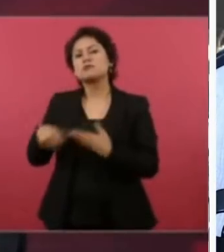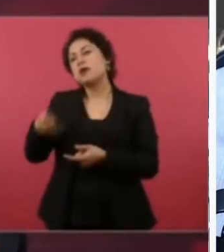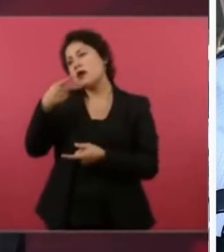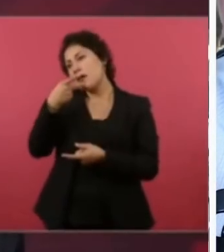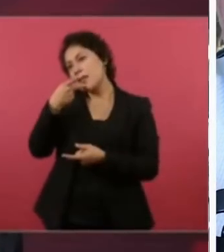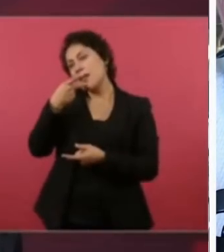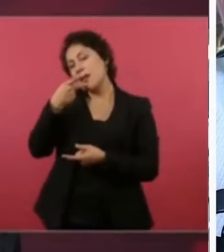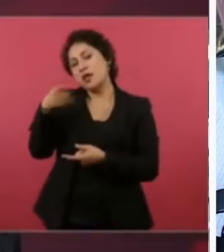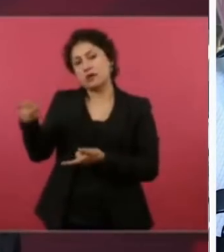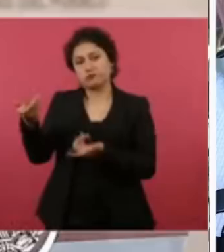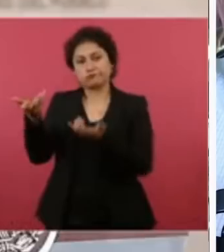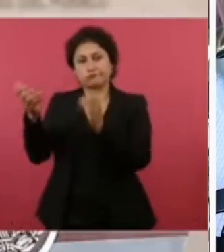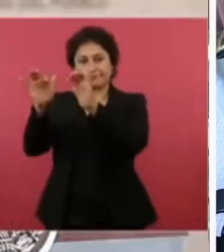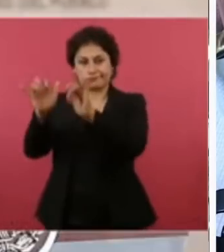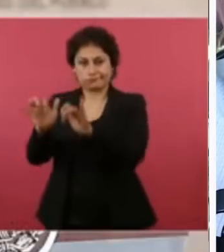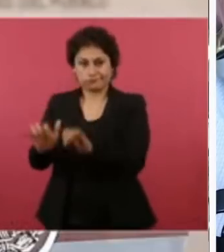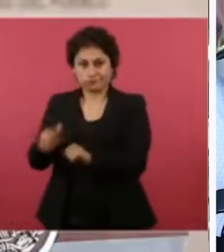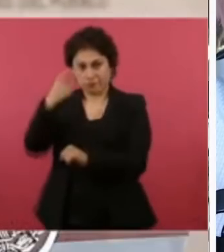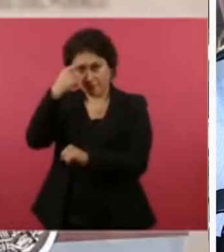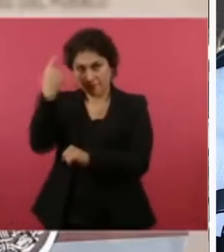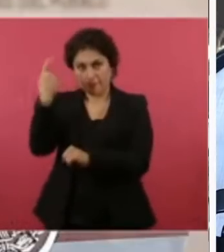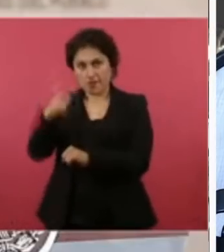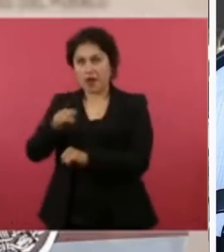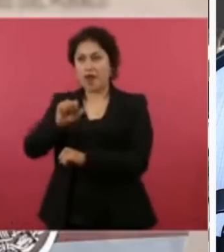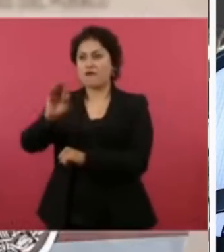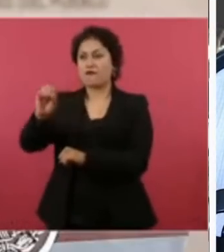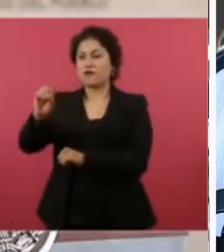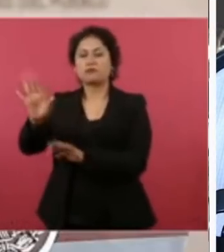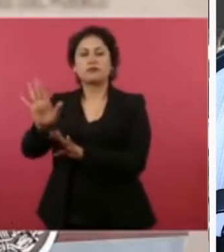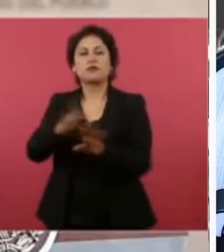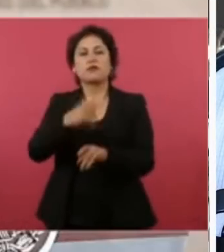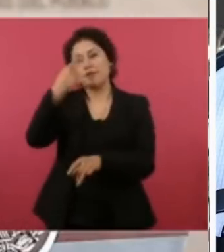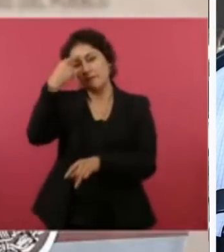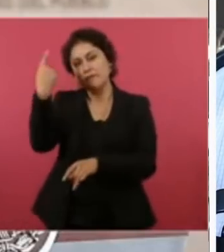la carta a Fox, digo a Trump,